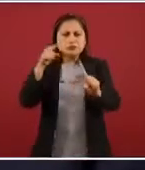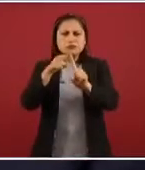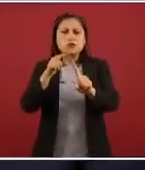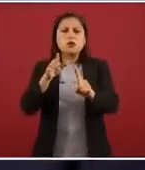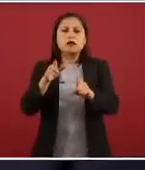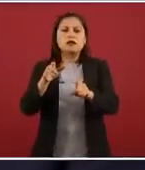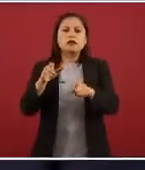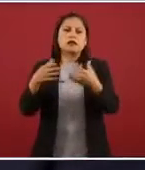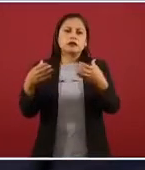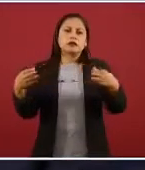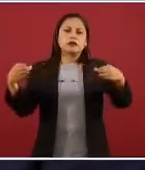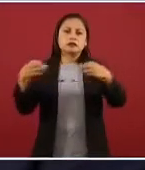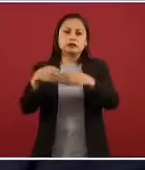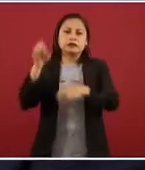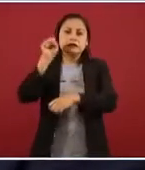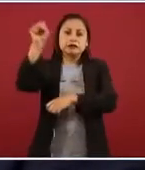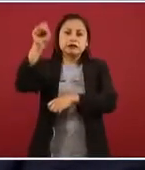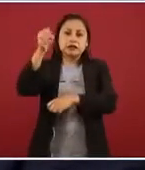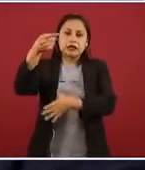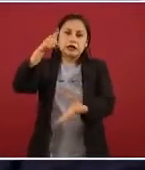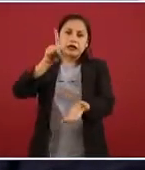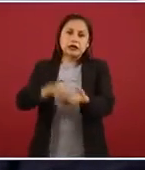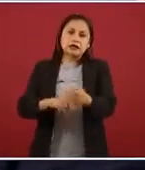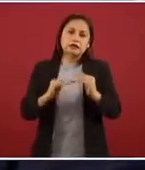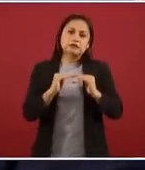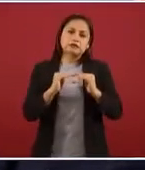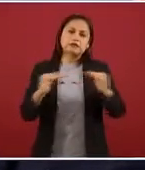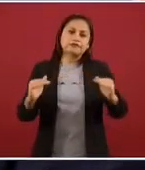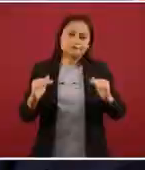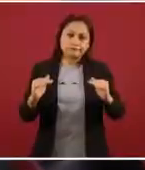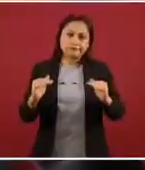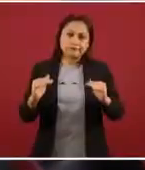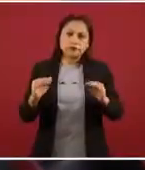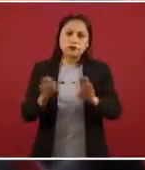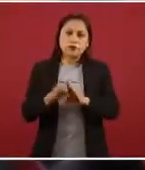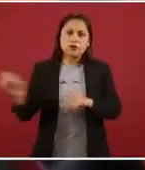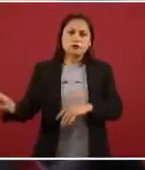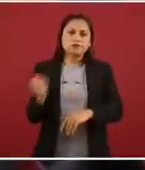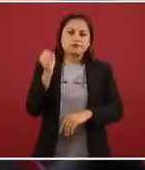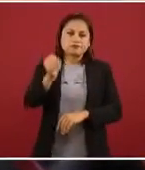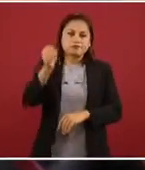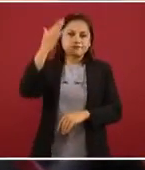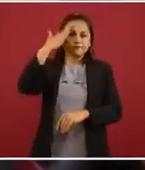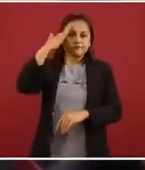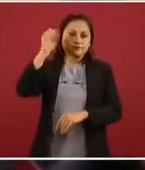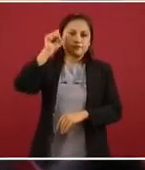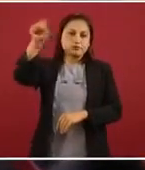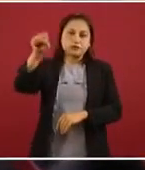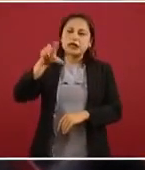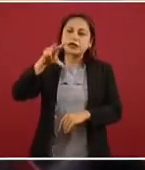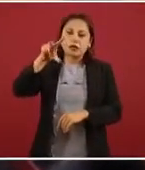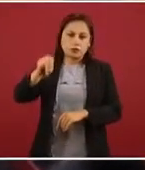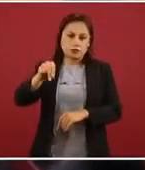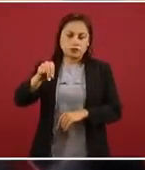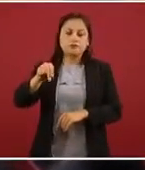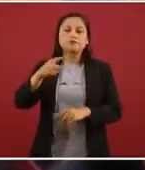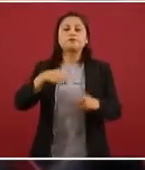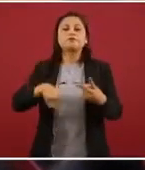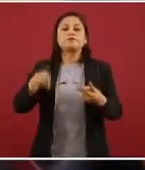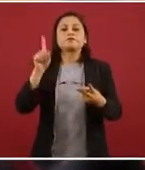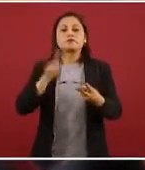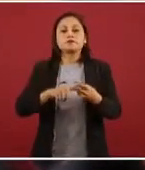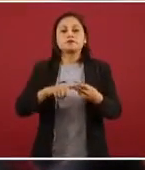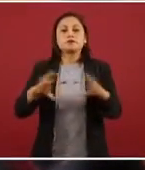el que no haya dirigentes impuestos, que no haya